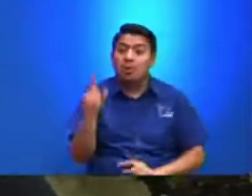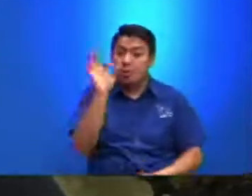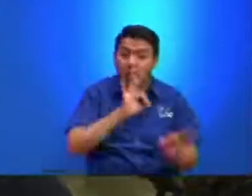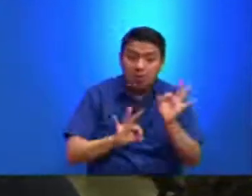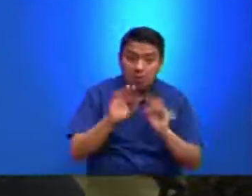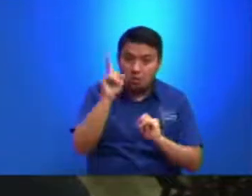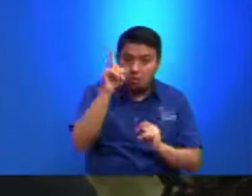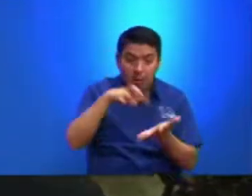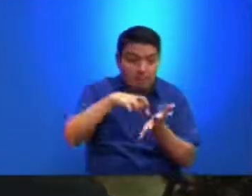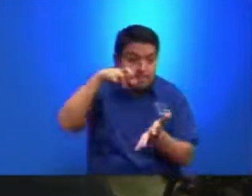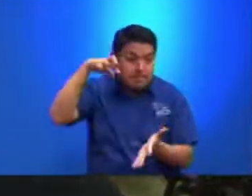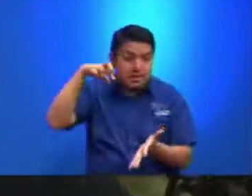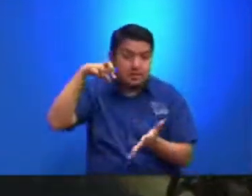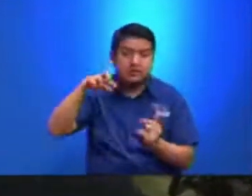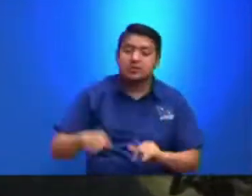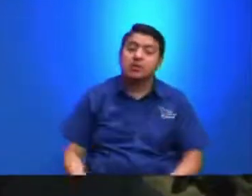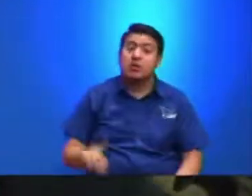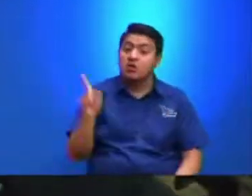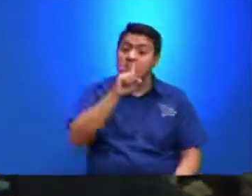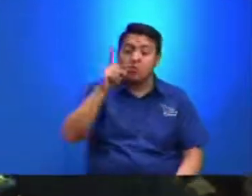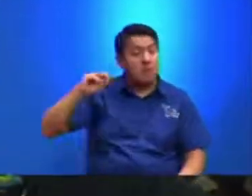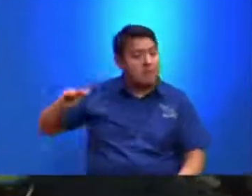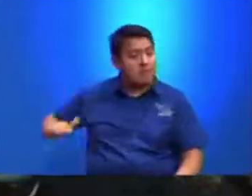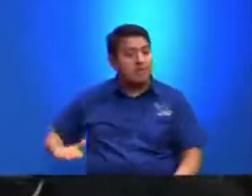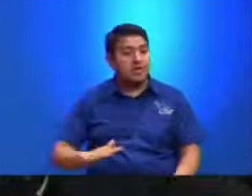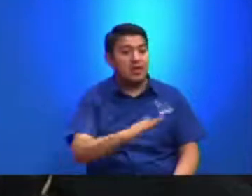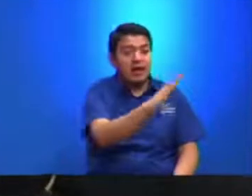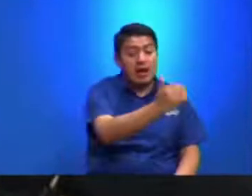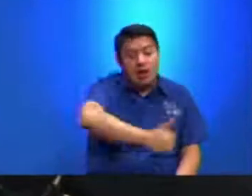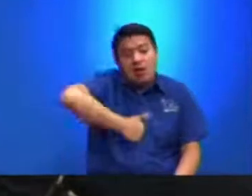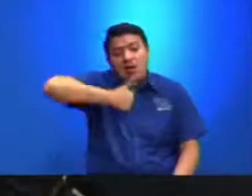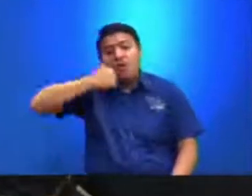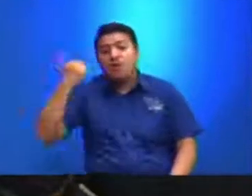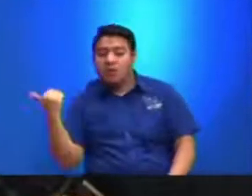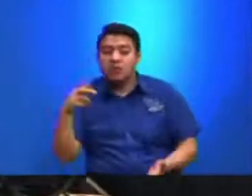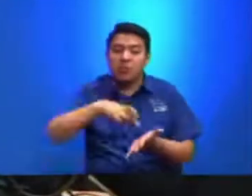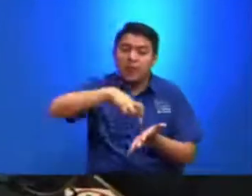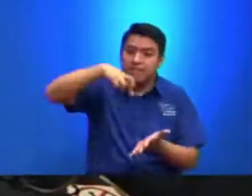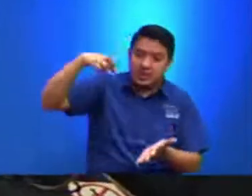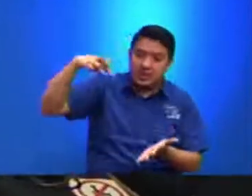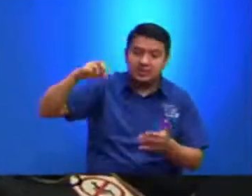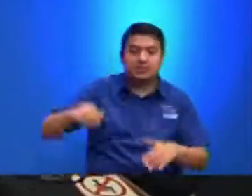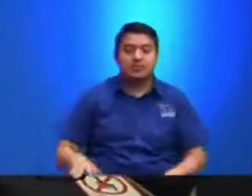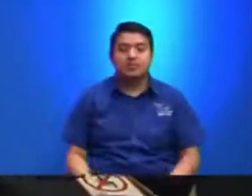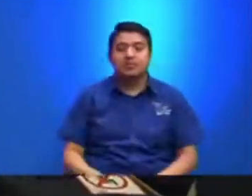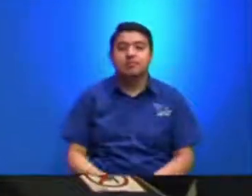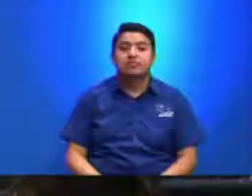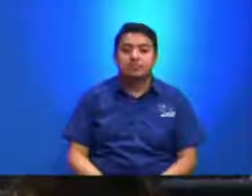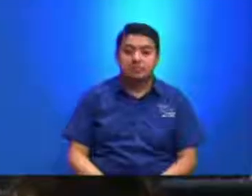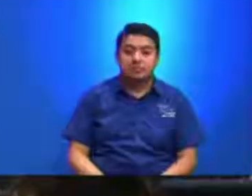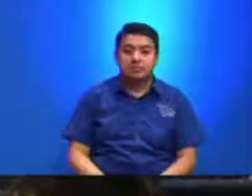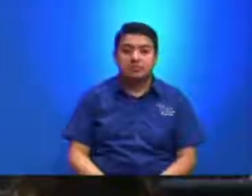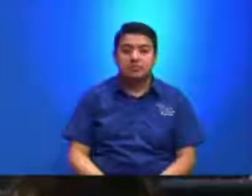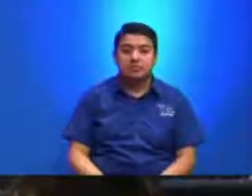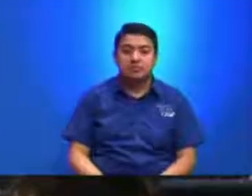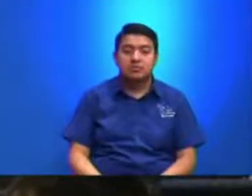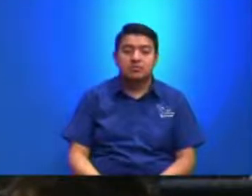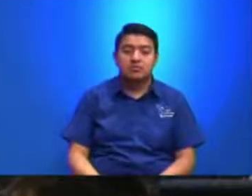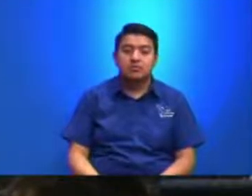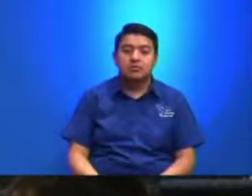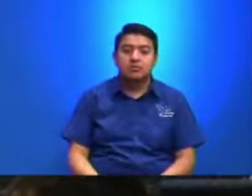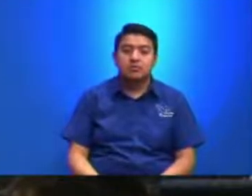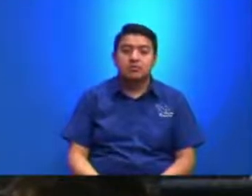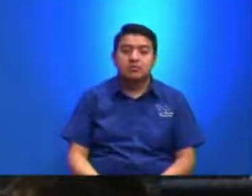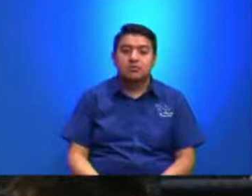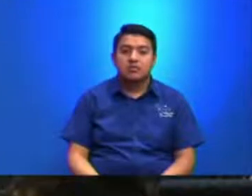país cuando los arraigan. De alguna manera no pueden salir del país, están encarcelados en un gigantesco